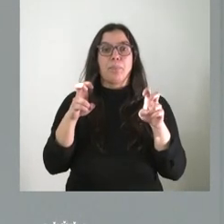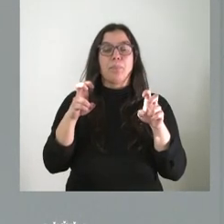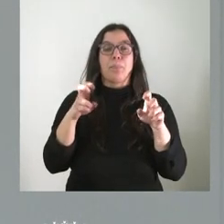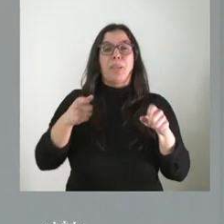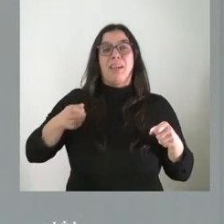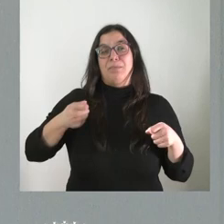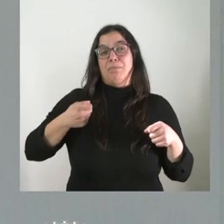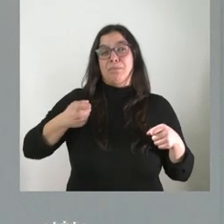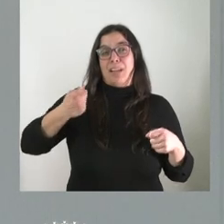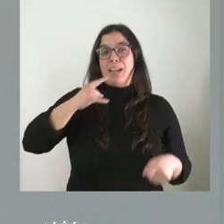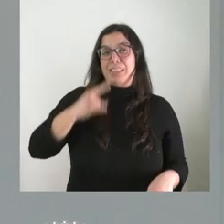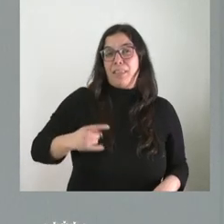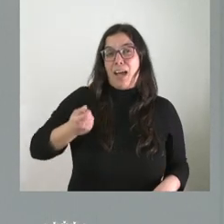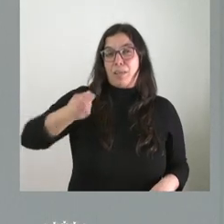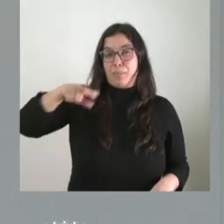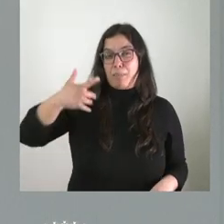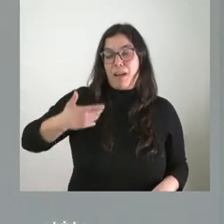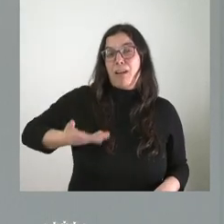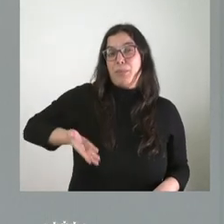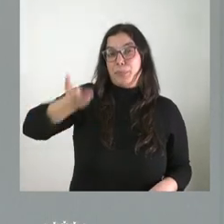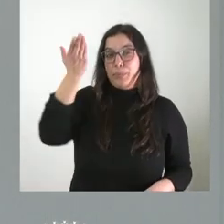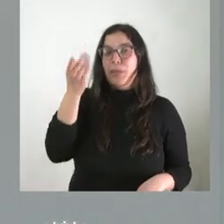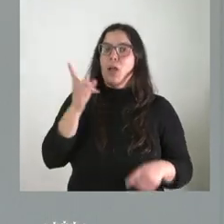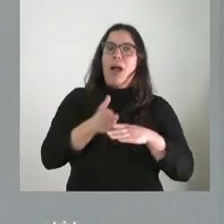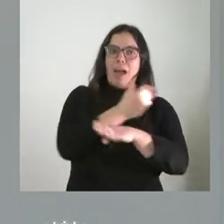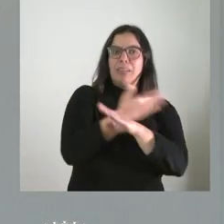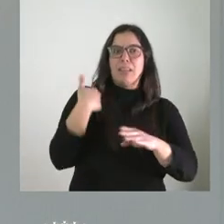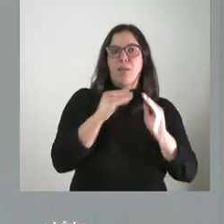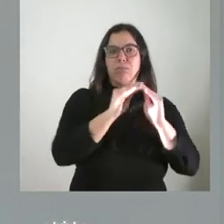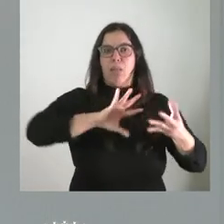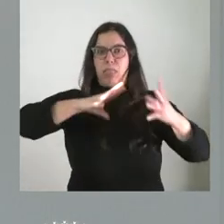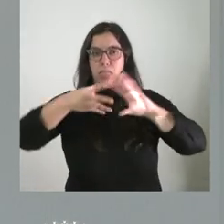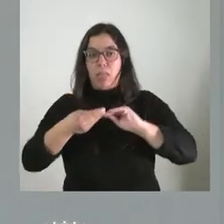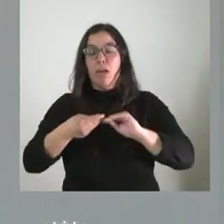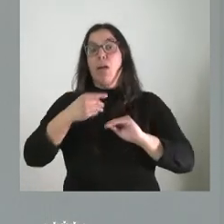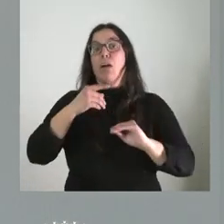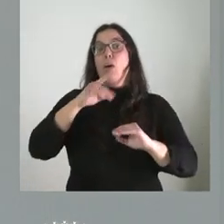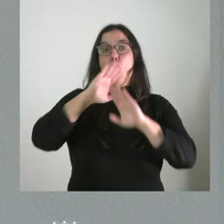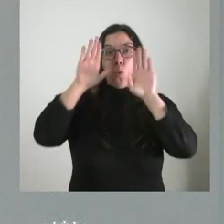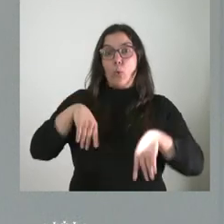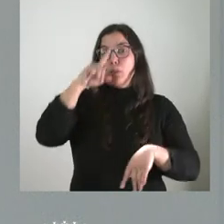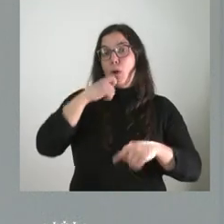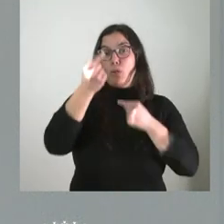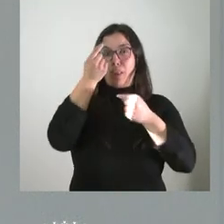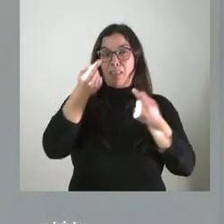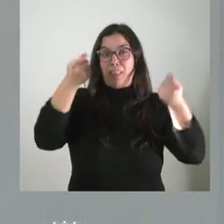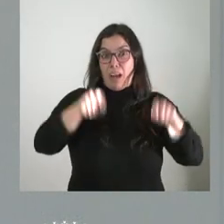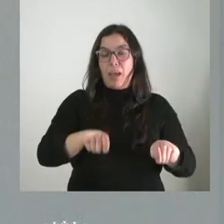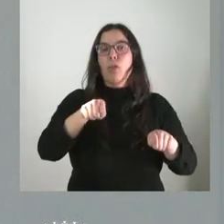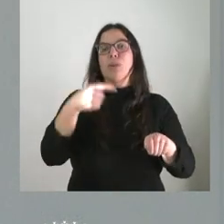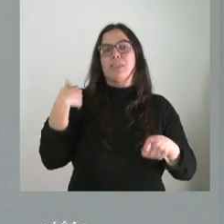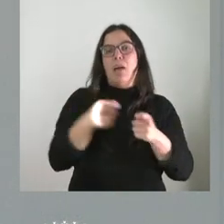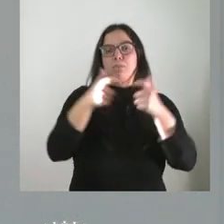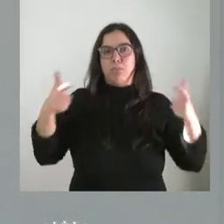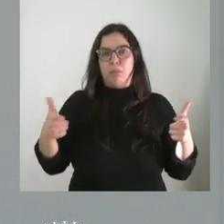de los energéticos vayamos trabajando en esa dirección y por tanto el último año para el que las cifras son definitivas y cerradas ya habíamos duplicado en un solo ejercicio el libro de